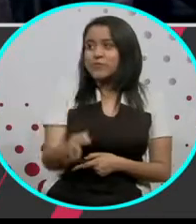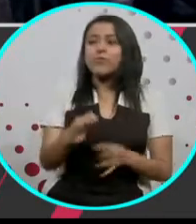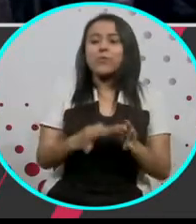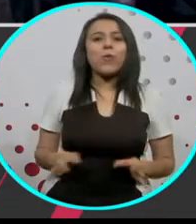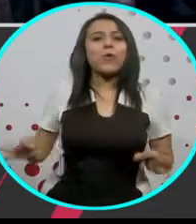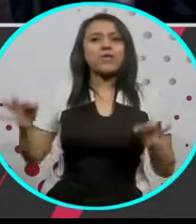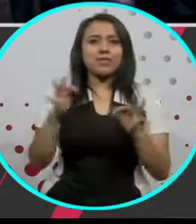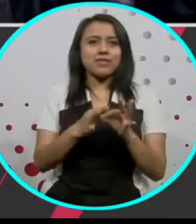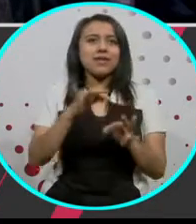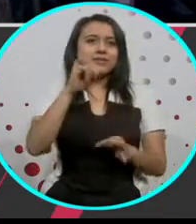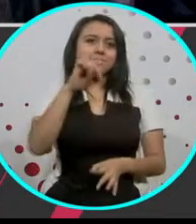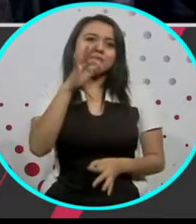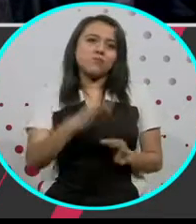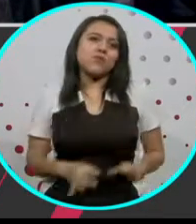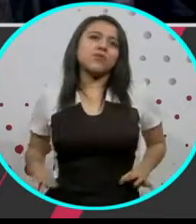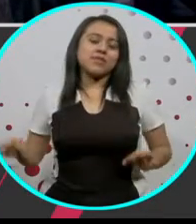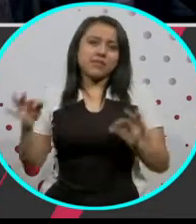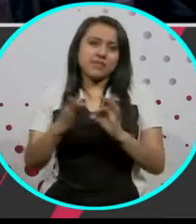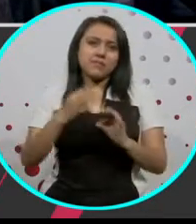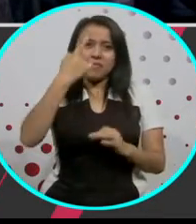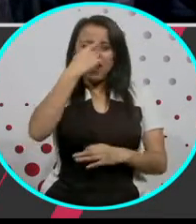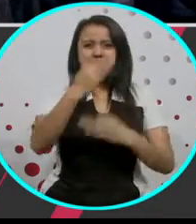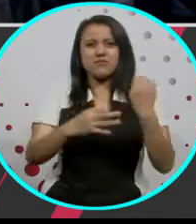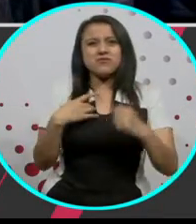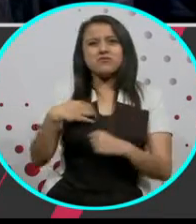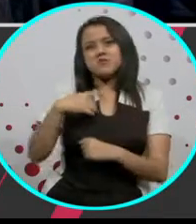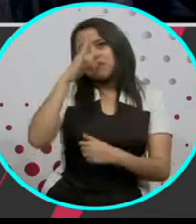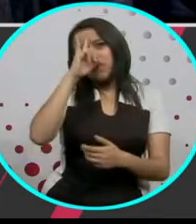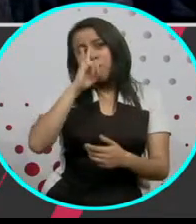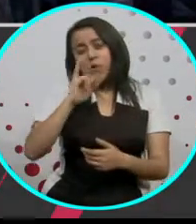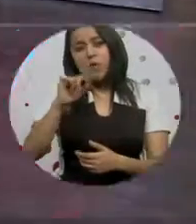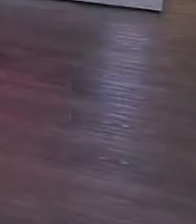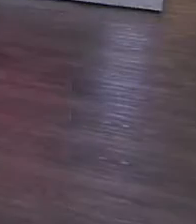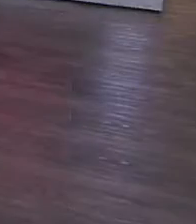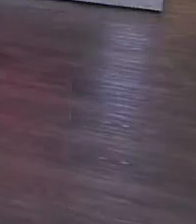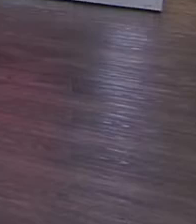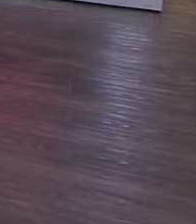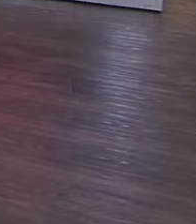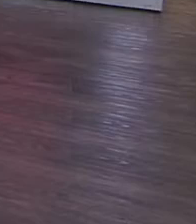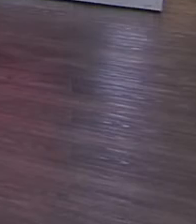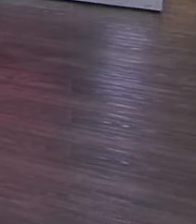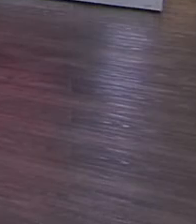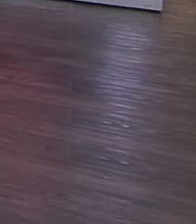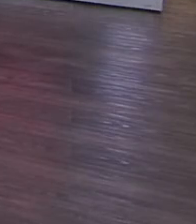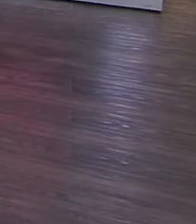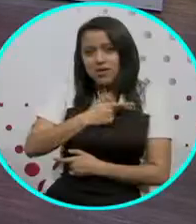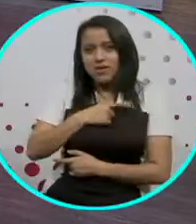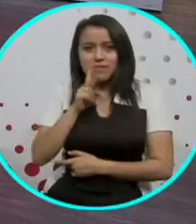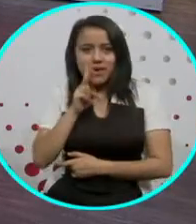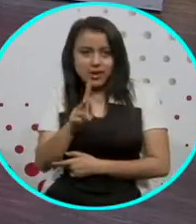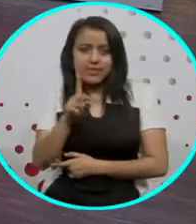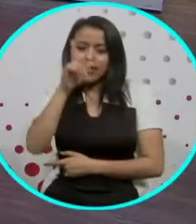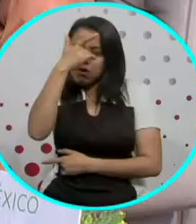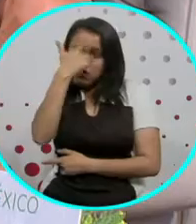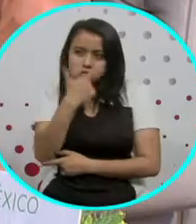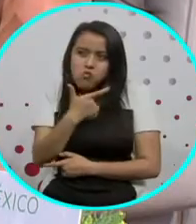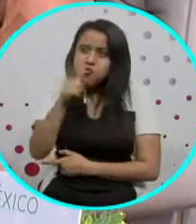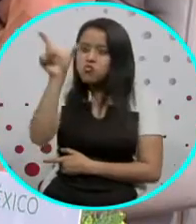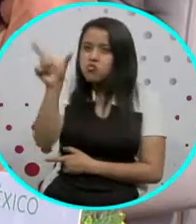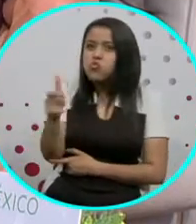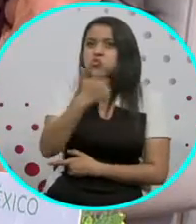importante. Sí, es importante. ¿Que sea para guapo? Todos. ¿Que sea guapo? Que te guste físicamente. Es relativo. Es subjetivo, sí, sí. Más